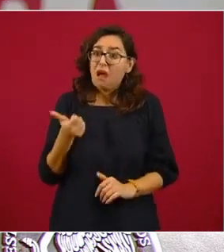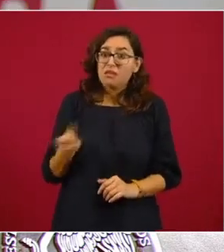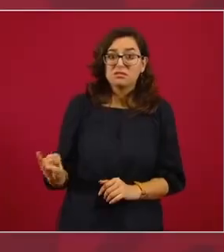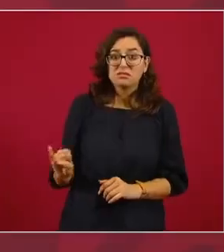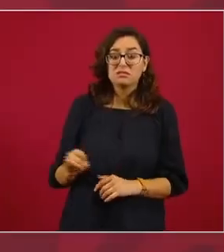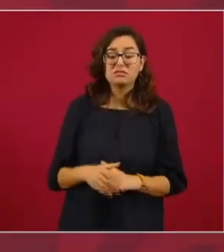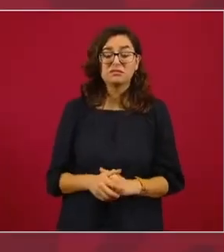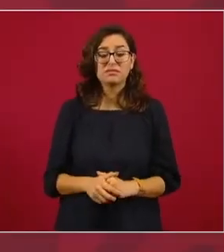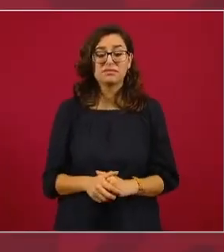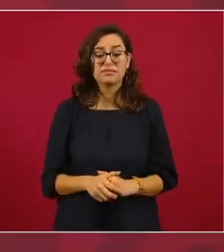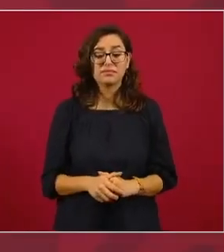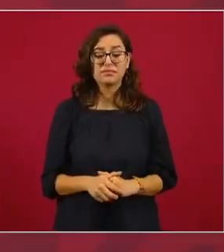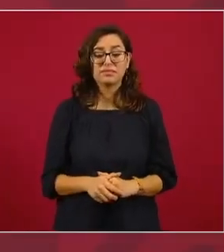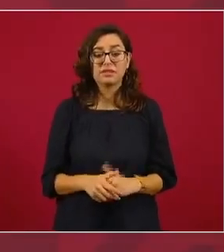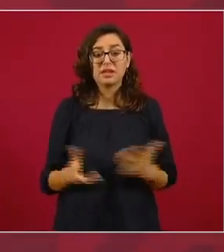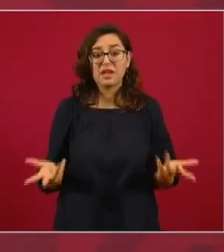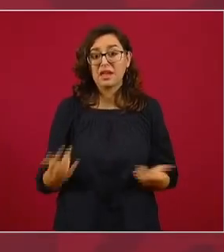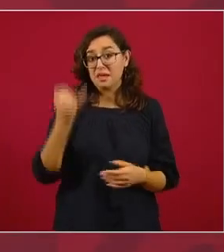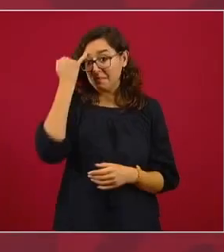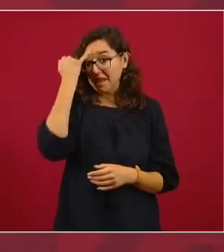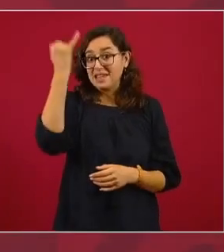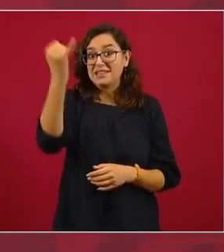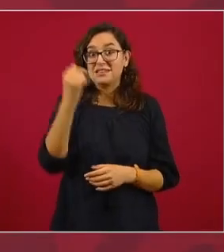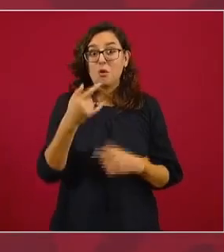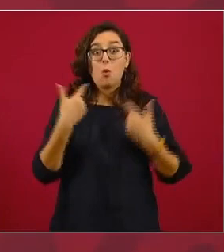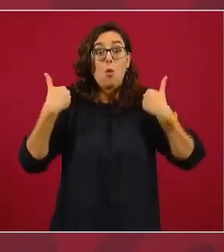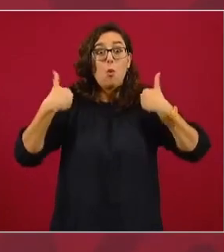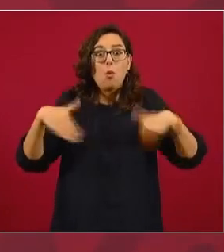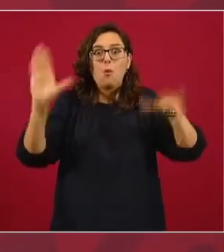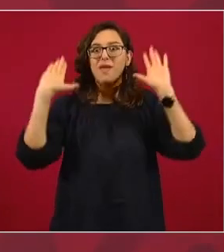Imagínense con una prensa democrática,